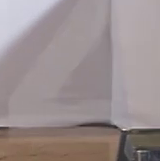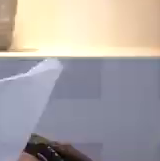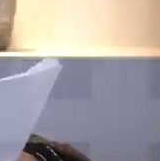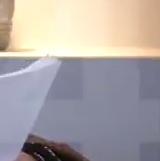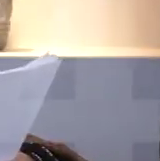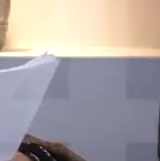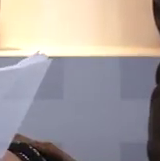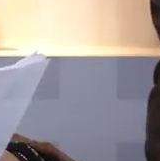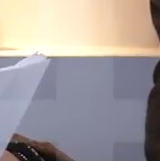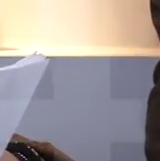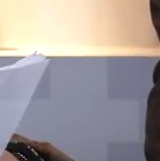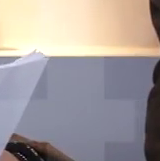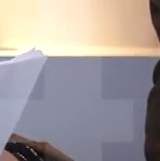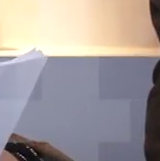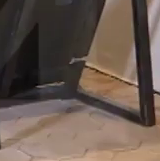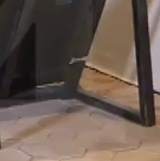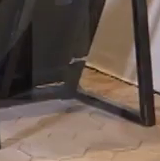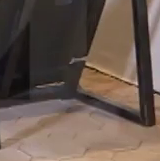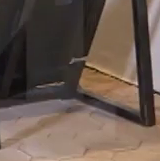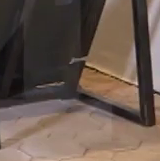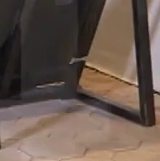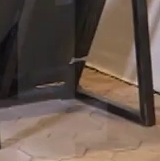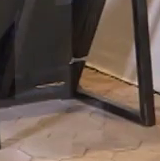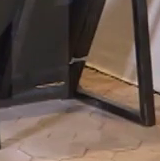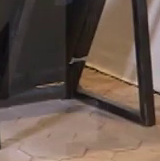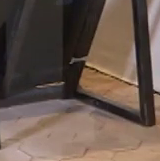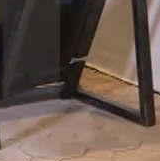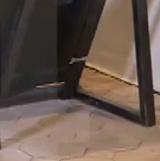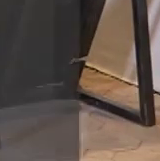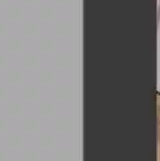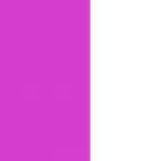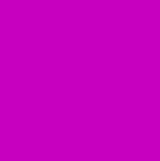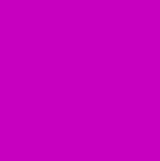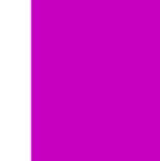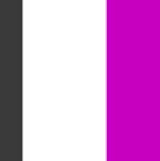Preside la titular del Ejecutivo Local, reunión de la Consafran.